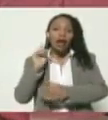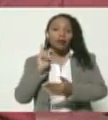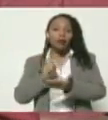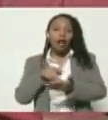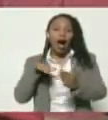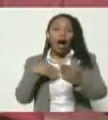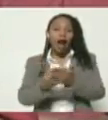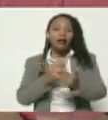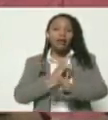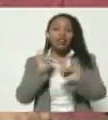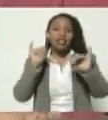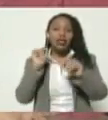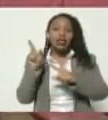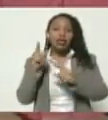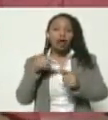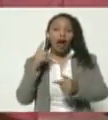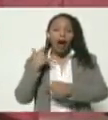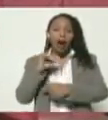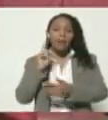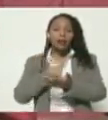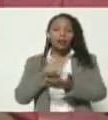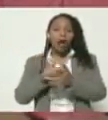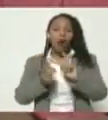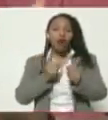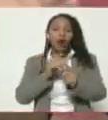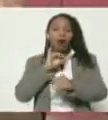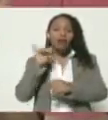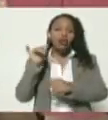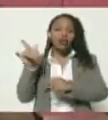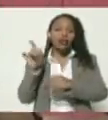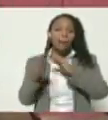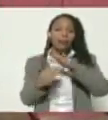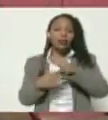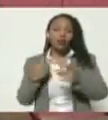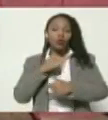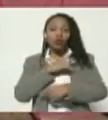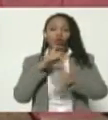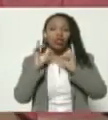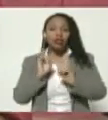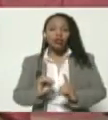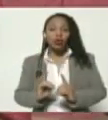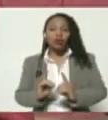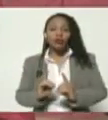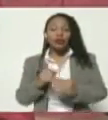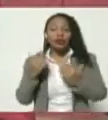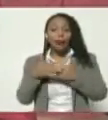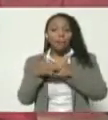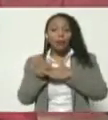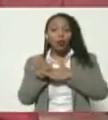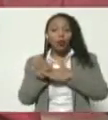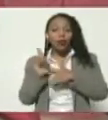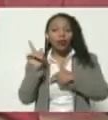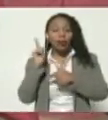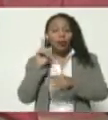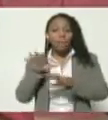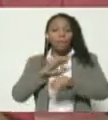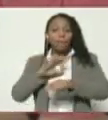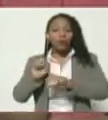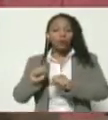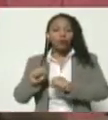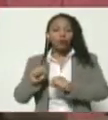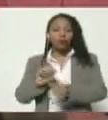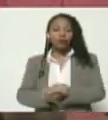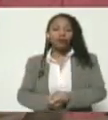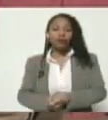hasta el final. Ahí tenemos algunas denuncias y en base a eso tomaremos las decisiones que sea pertinente tomar. Bueno,